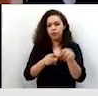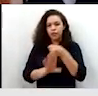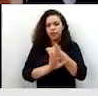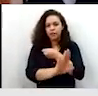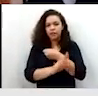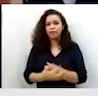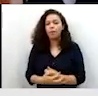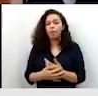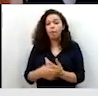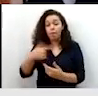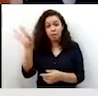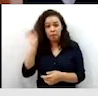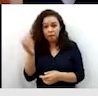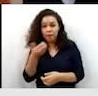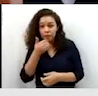¿Sí pueden escuchar bien?